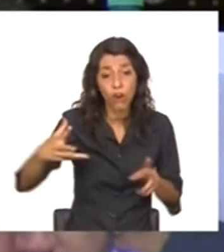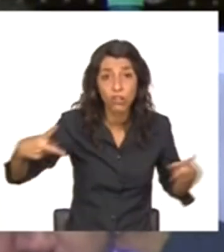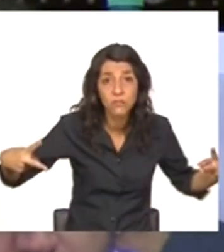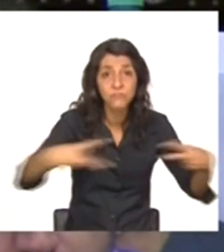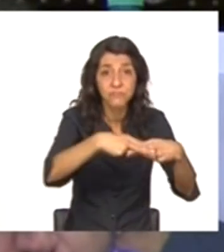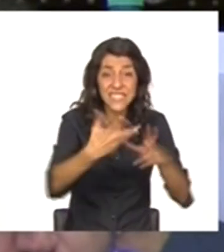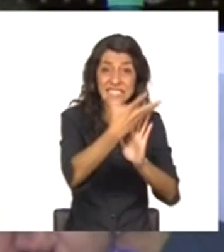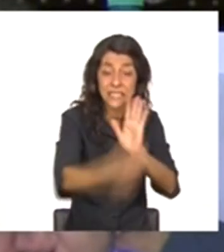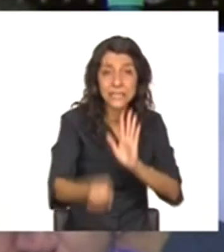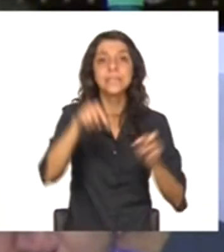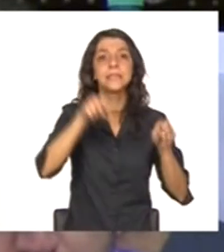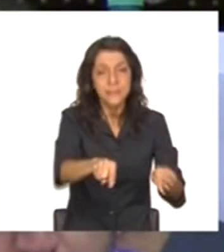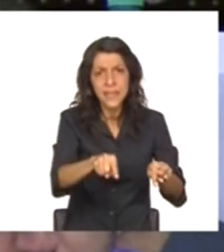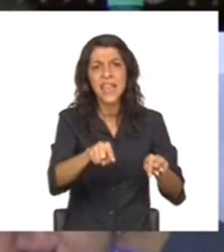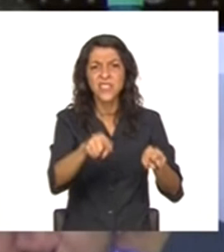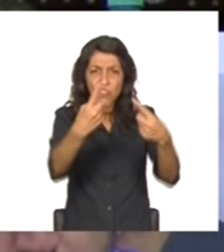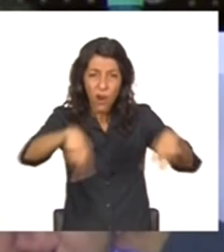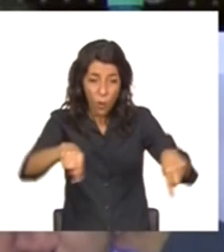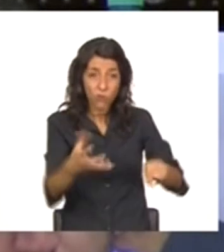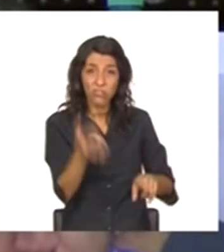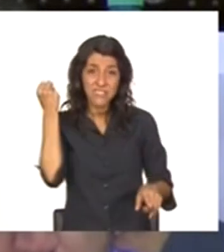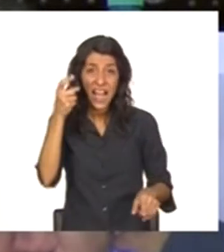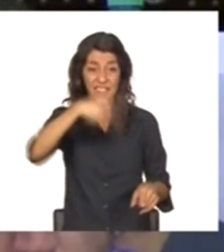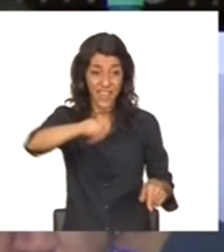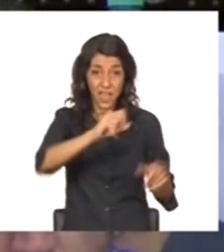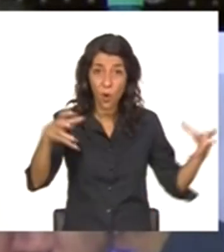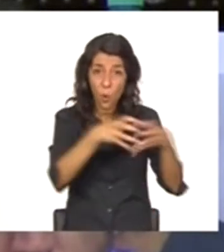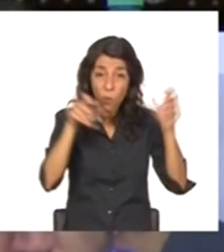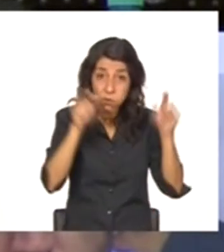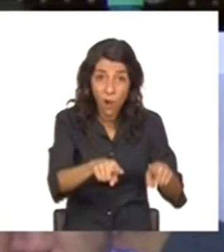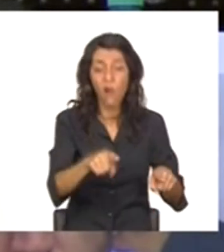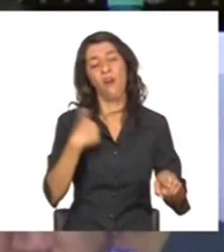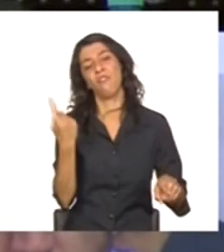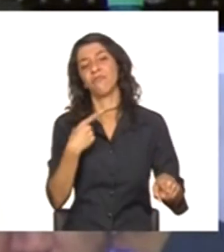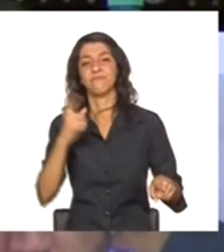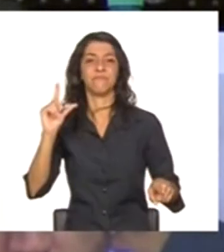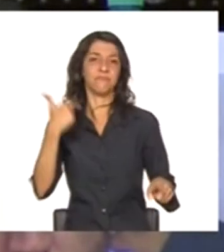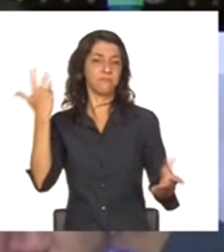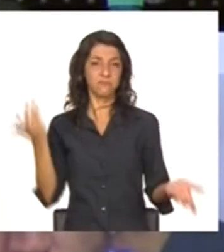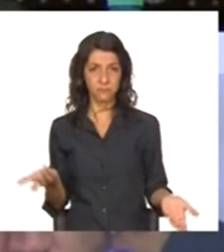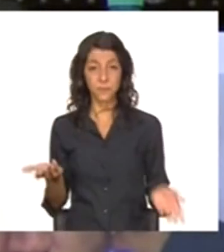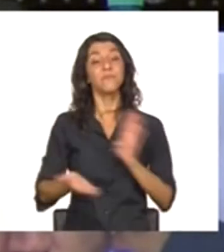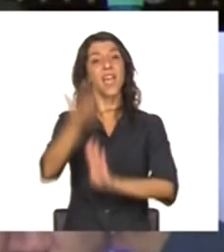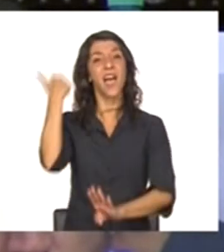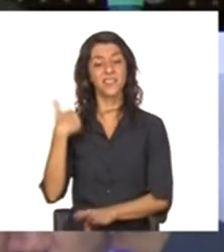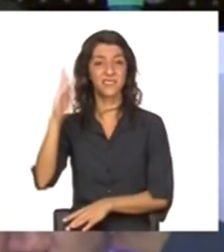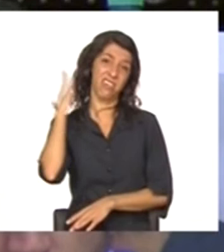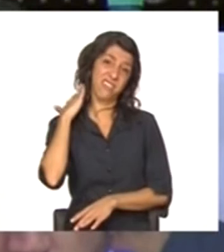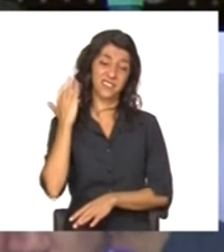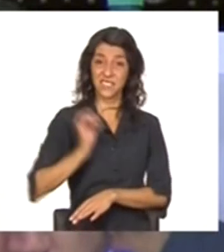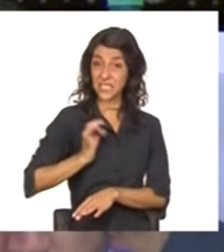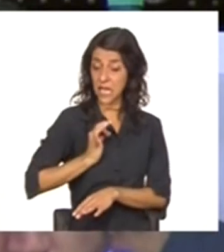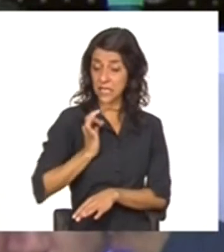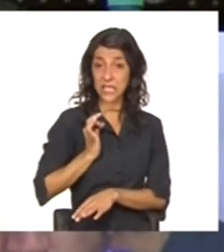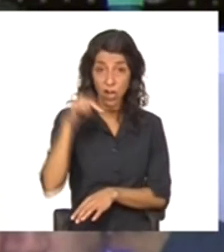recortando recursos. Y para finalizar, y no tomo más tiempo, hoy hace 16 años en nuestro